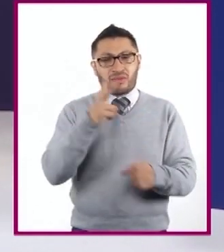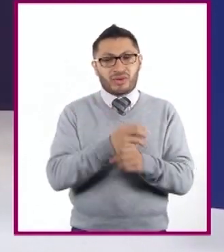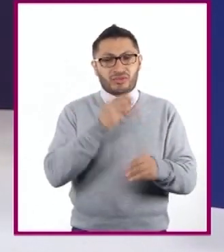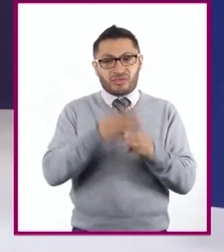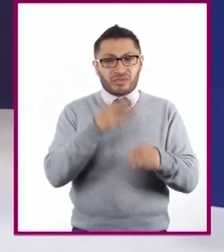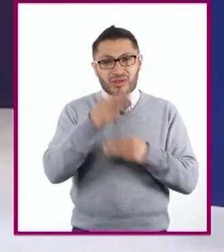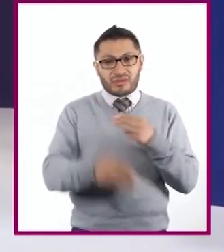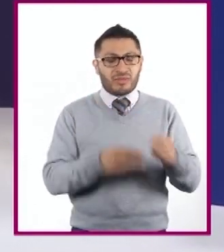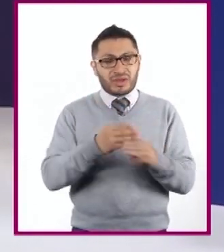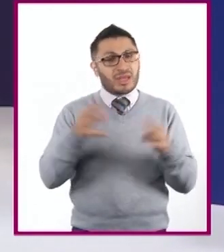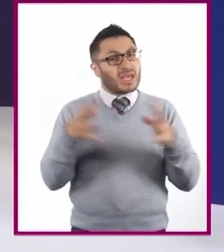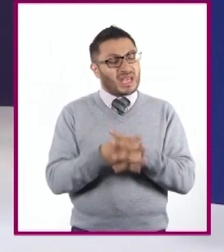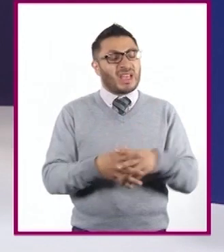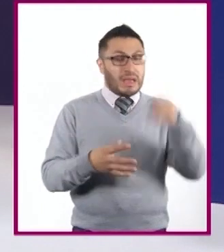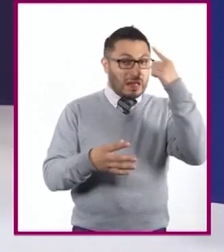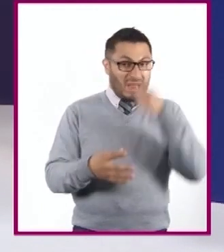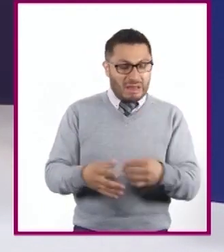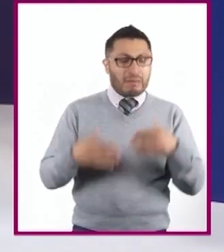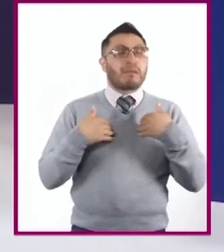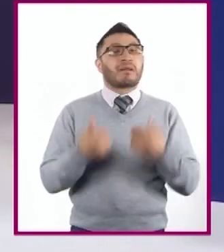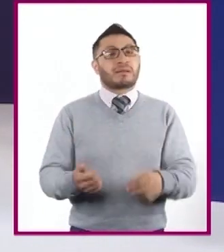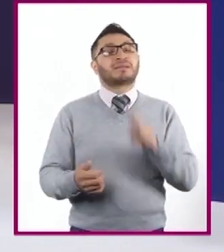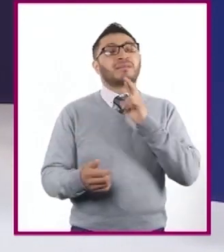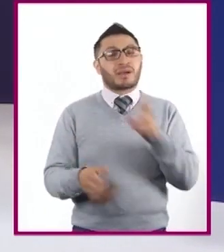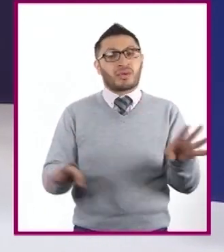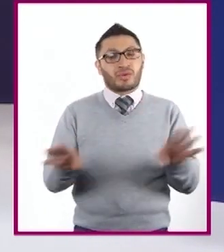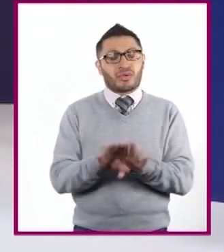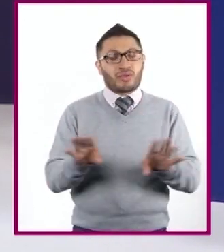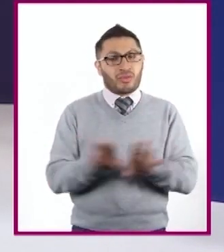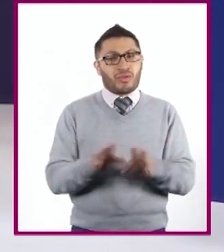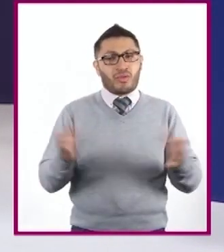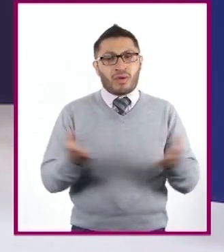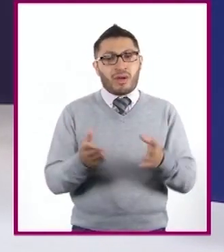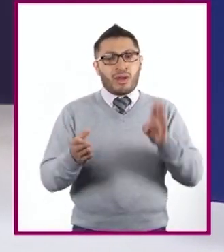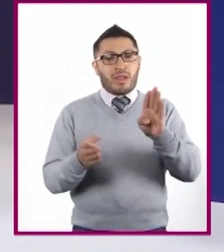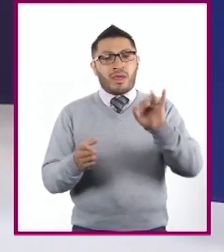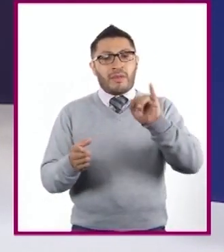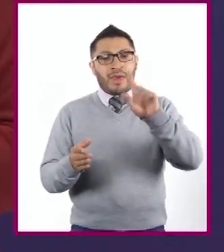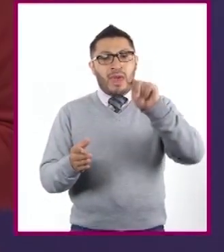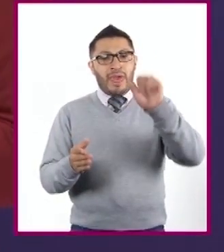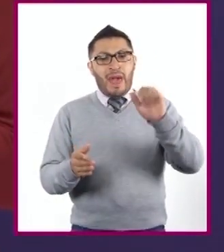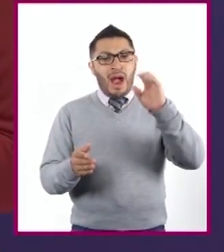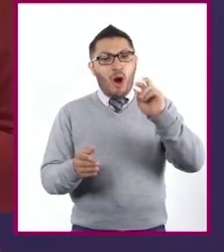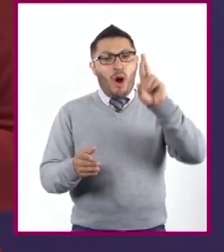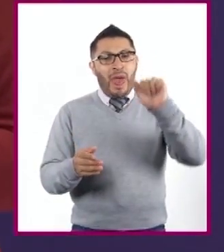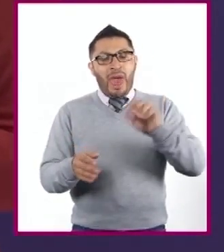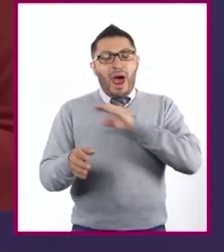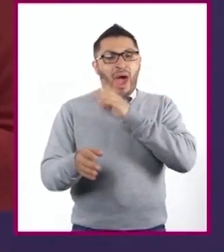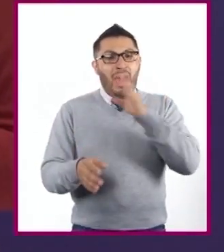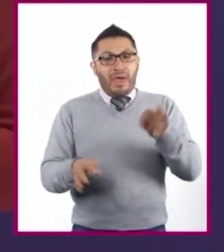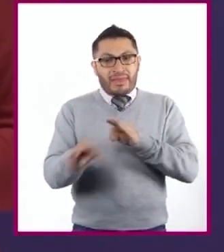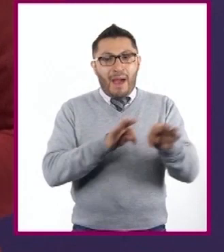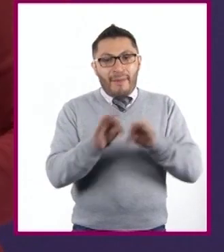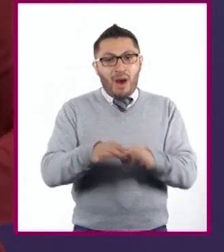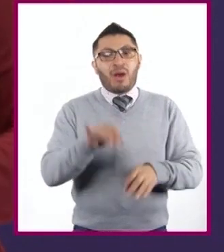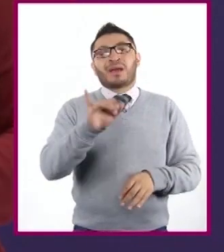Digo, para que entendamos mejor cómo realizar una bitácora de trabajo. Por supuesto que sí.